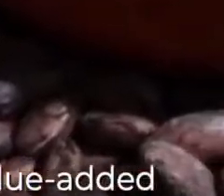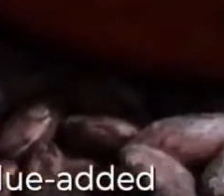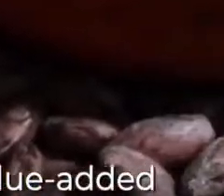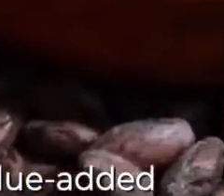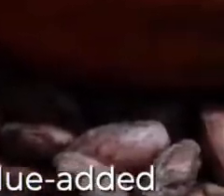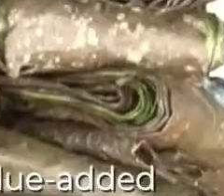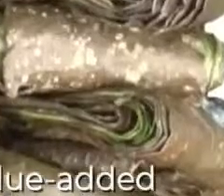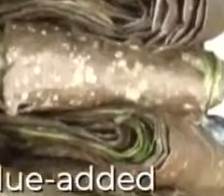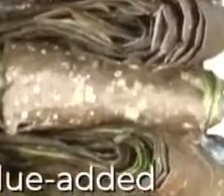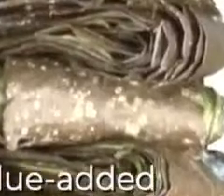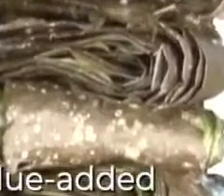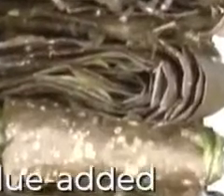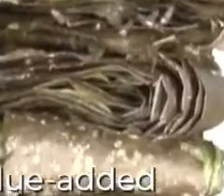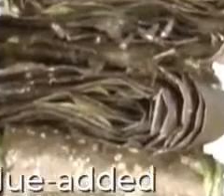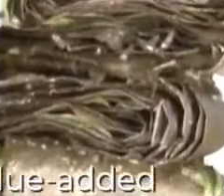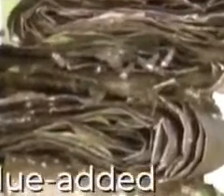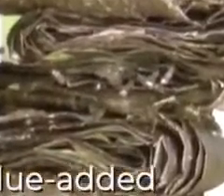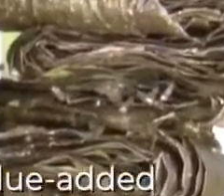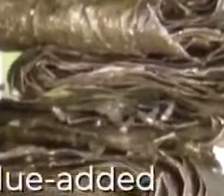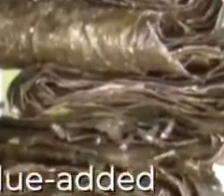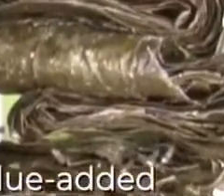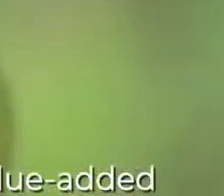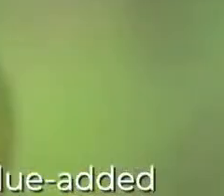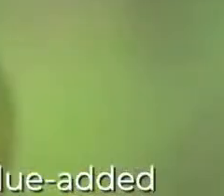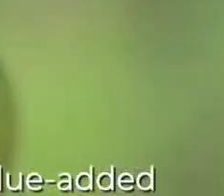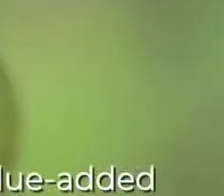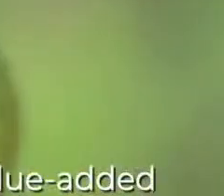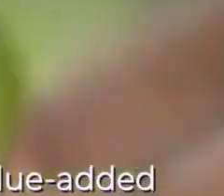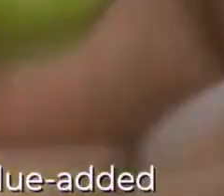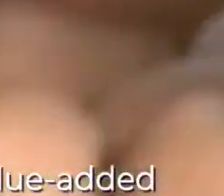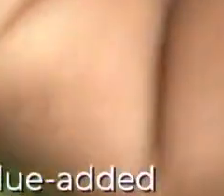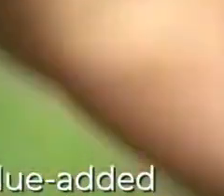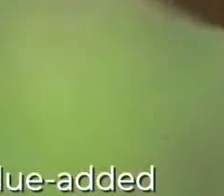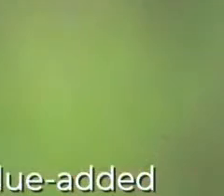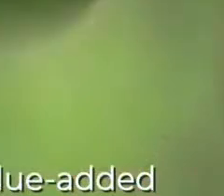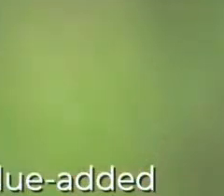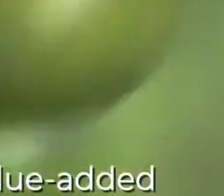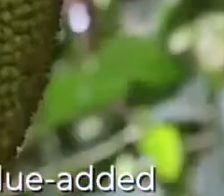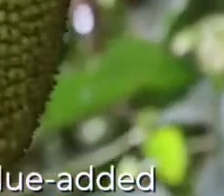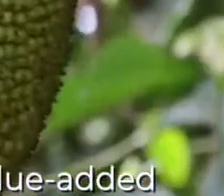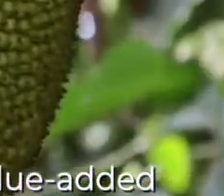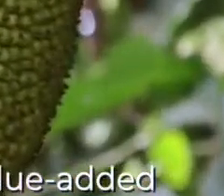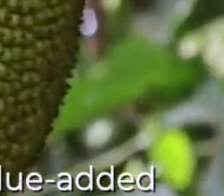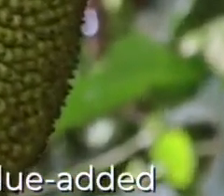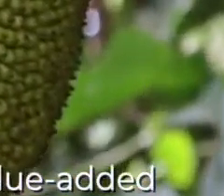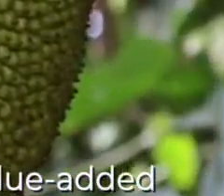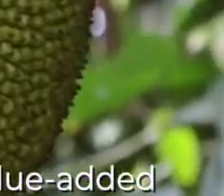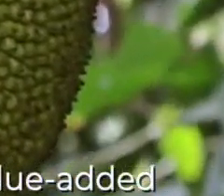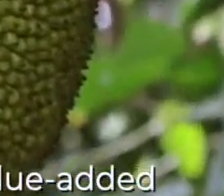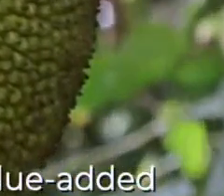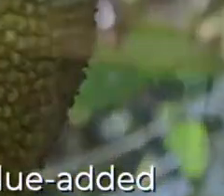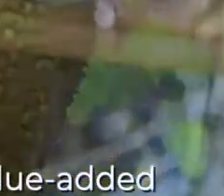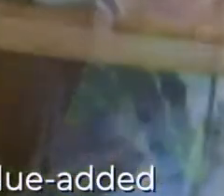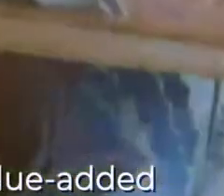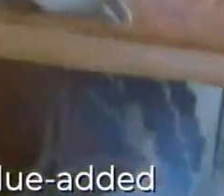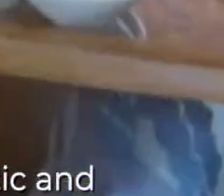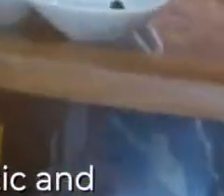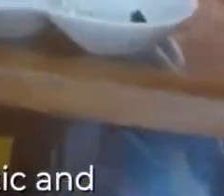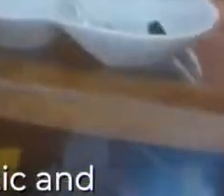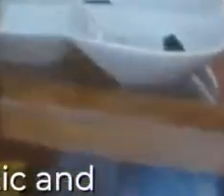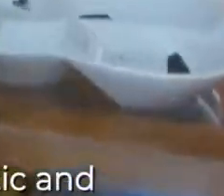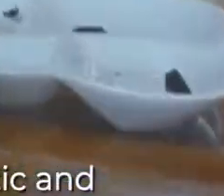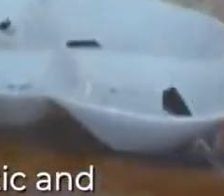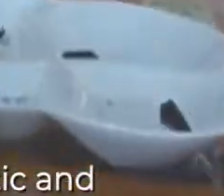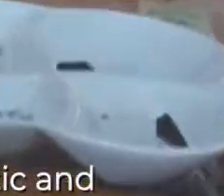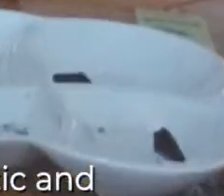la vainilla, el jengibre y la guayusa son algunos de los productos agroalimentarios con valor agregado que las organizaciones